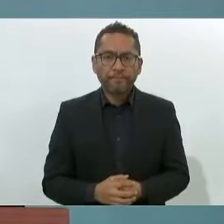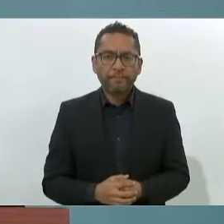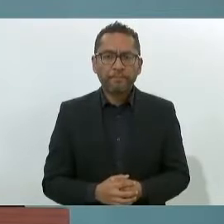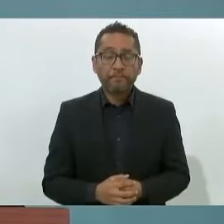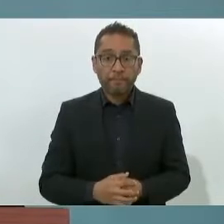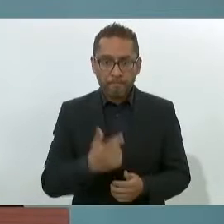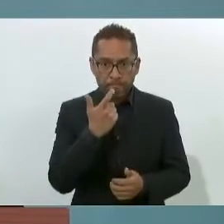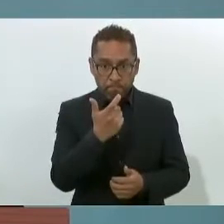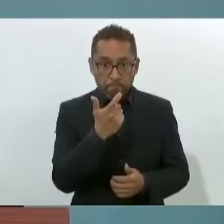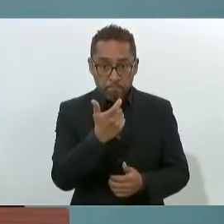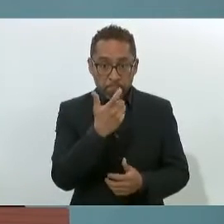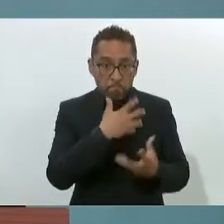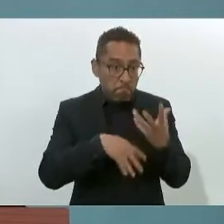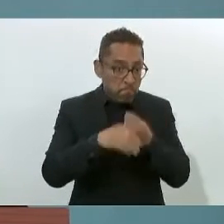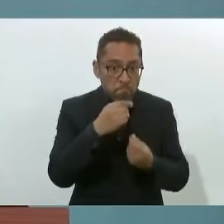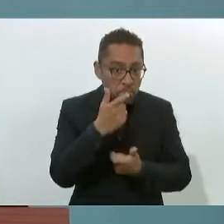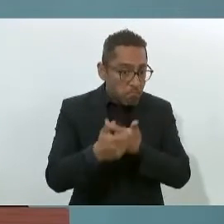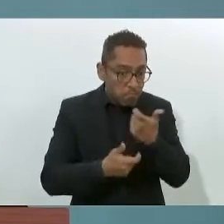mantener